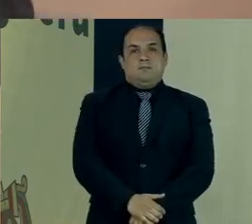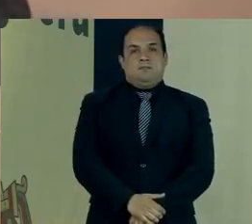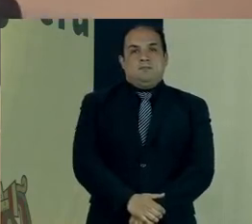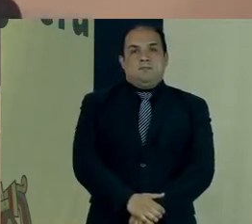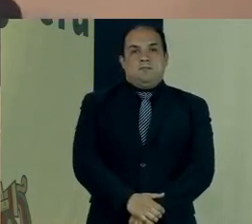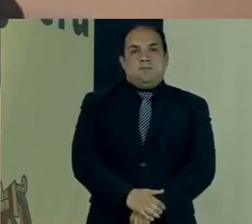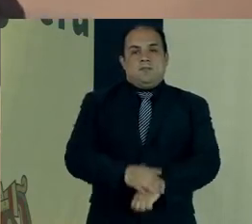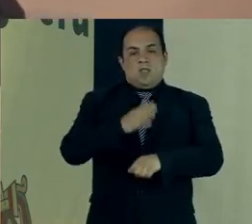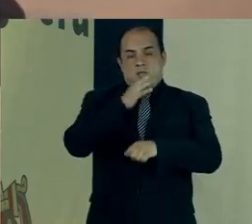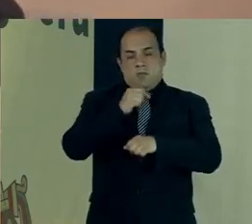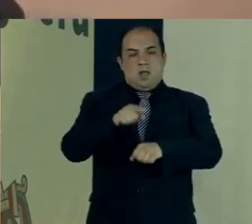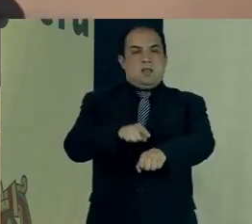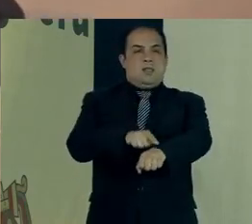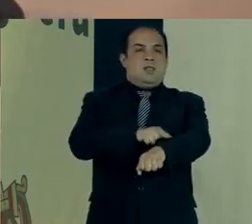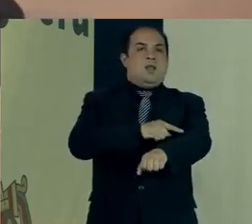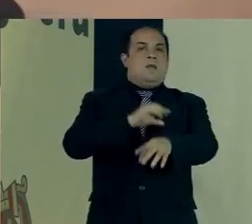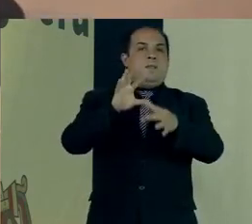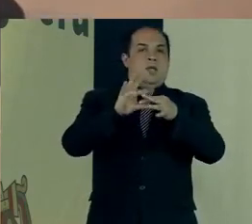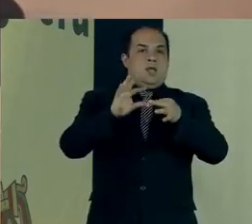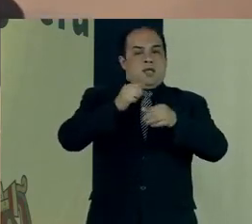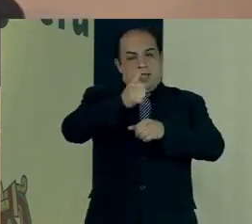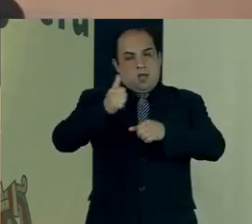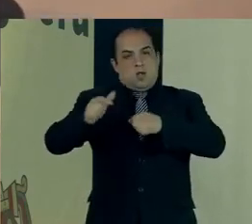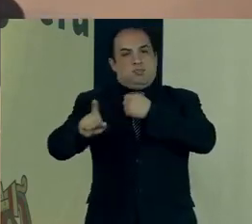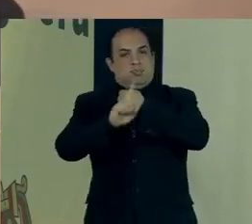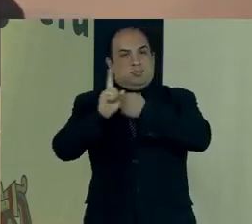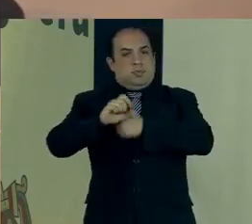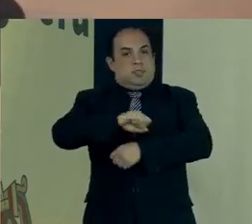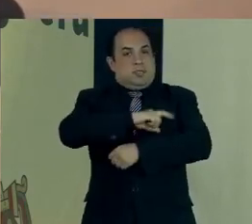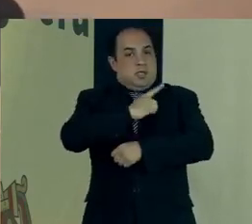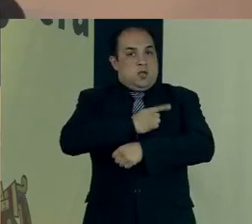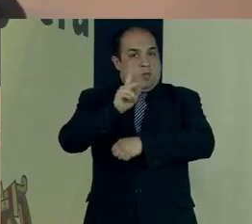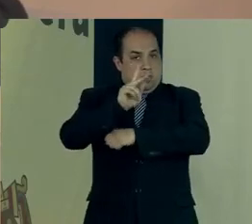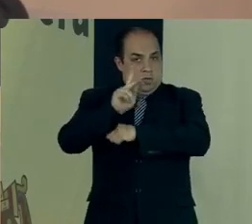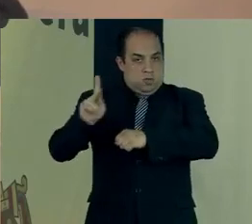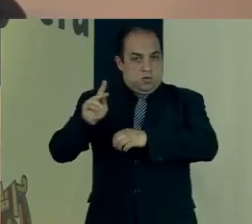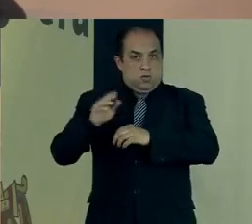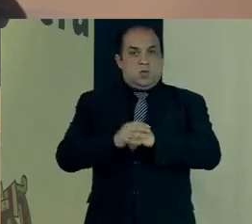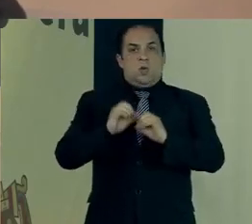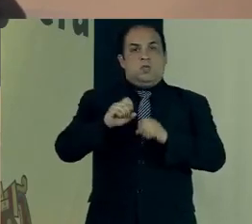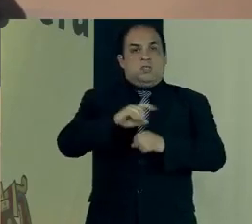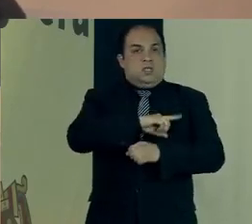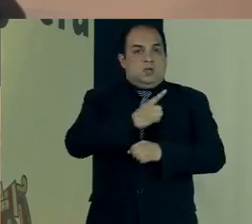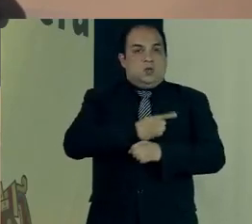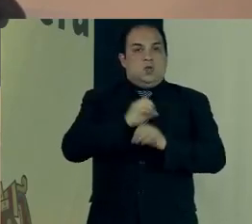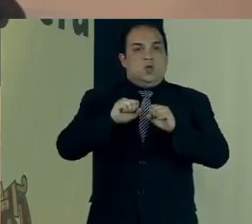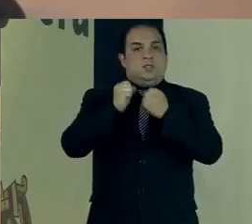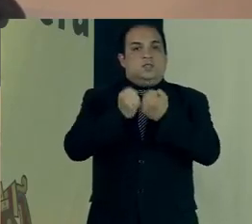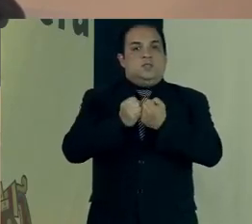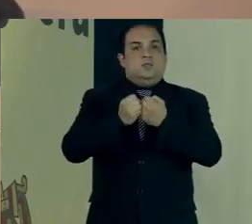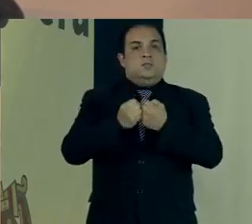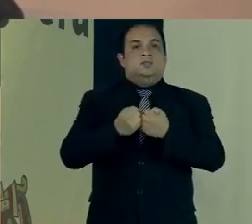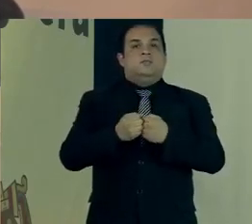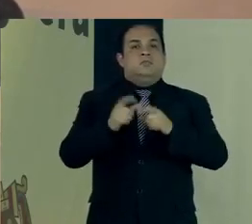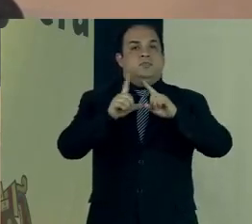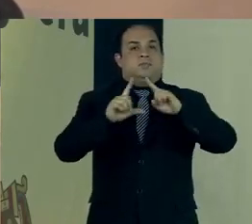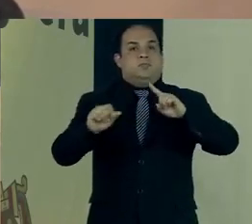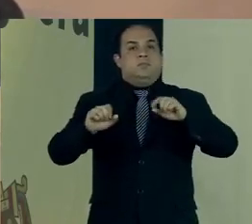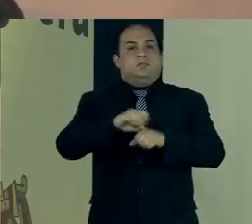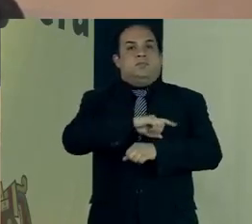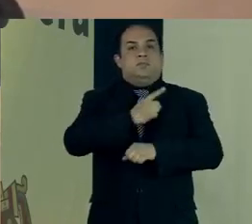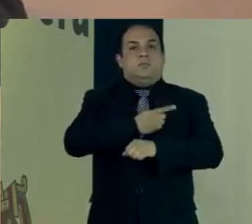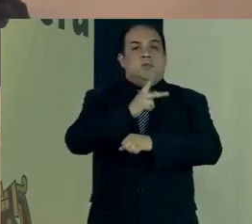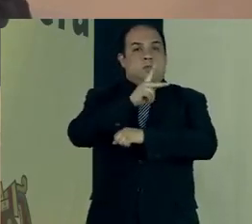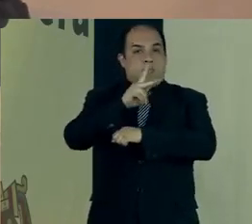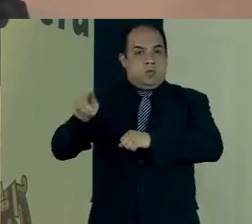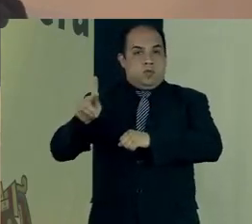extenderme en detallar cada uno de los problemas de salud o de salud pública o del sistema nacional de salud pública de